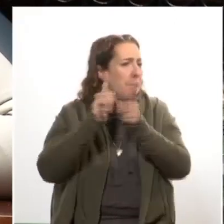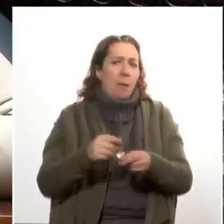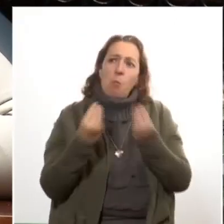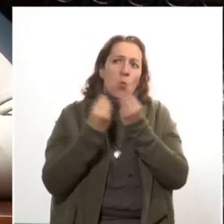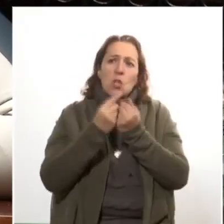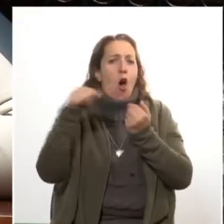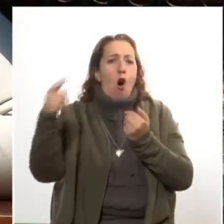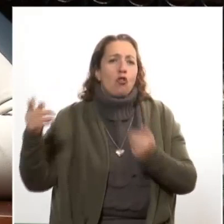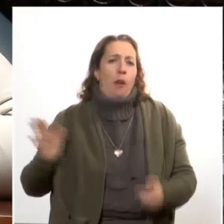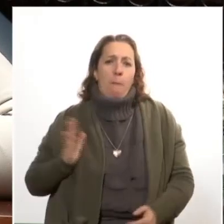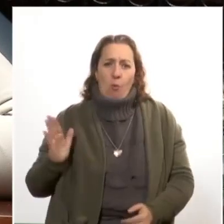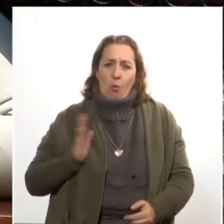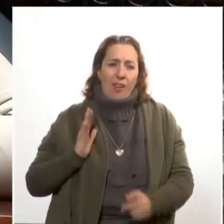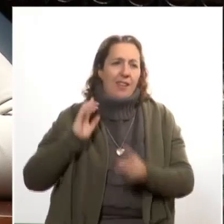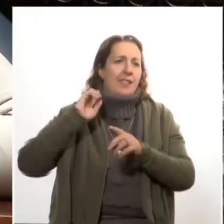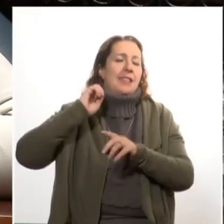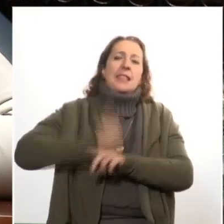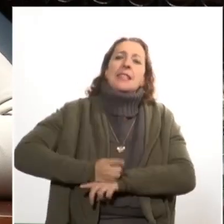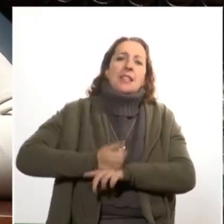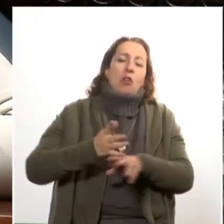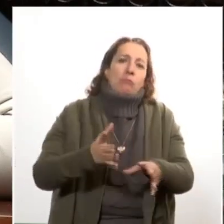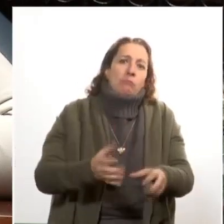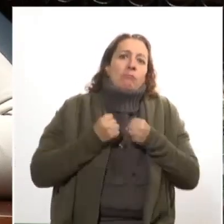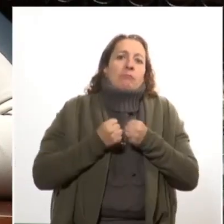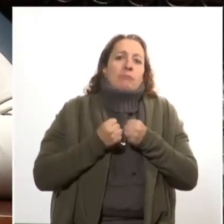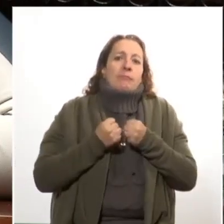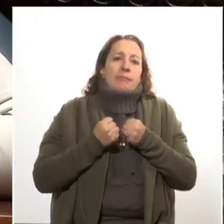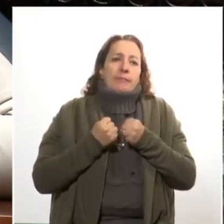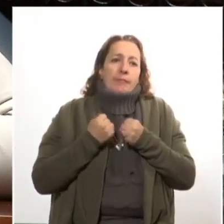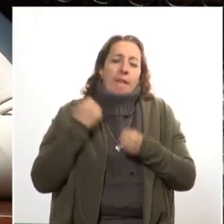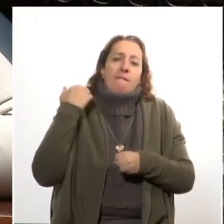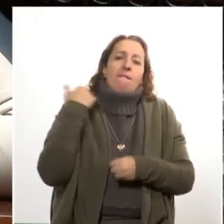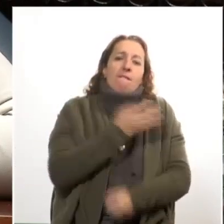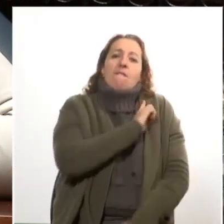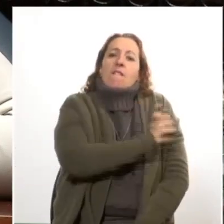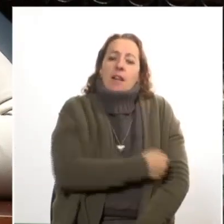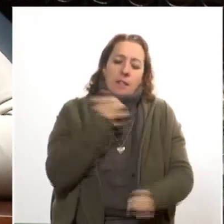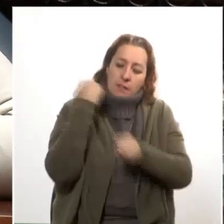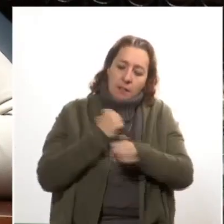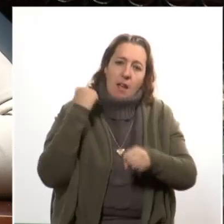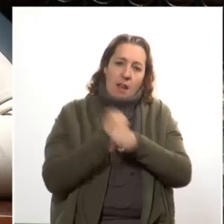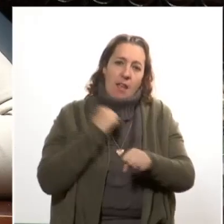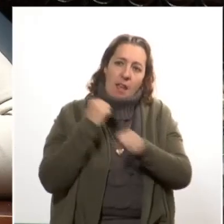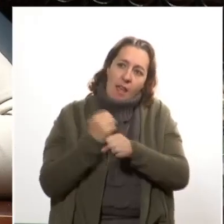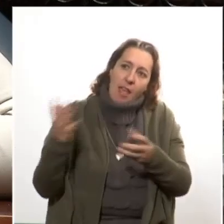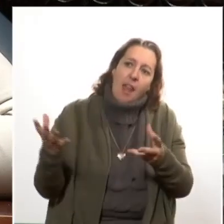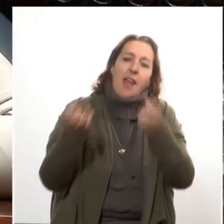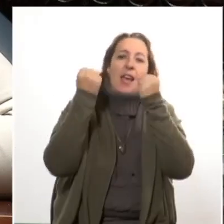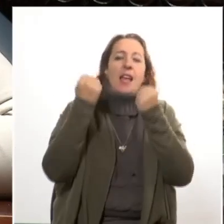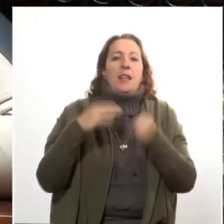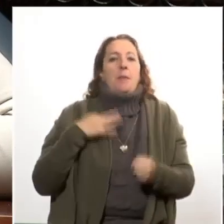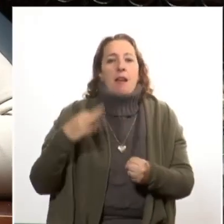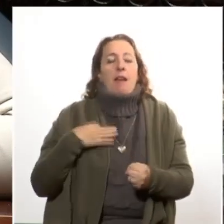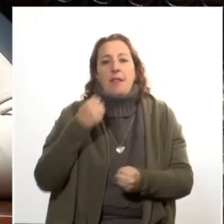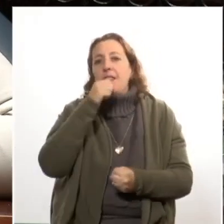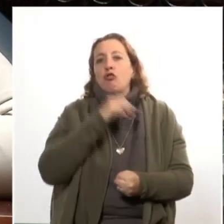homenaje, decidieron asumir la sublime y la épica, valiente tarea de rescatar para la vida la